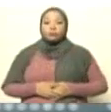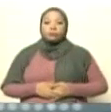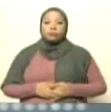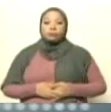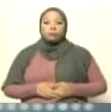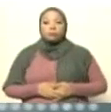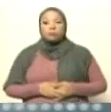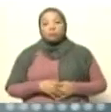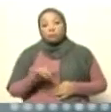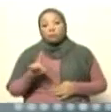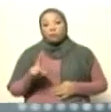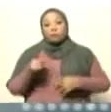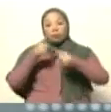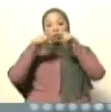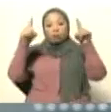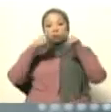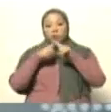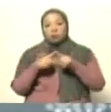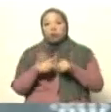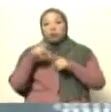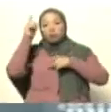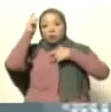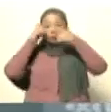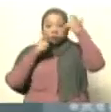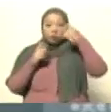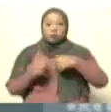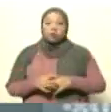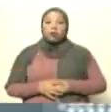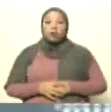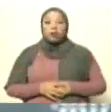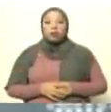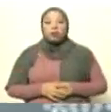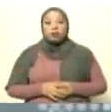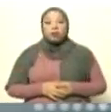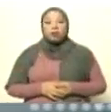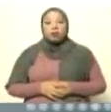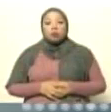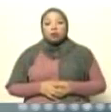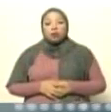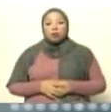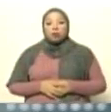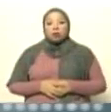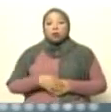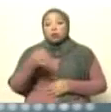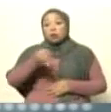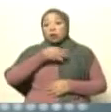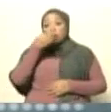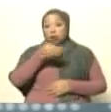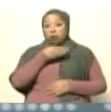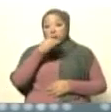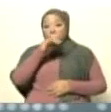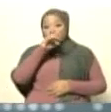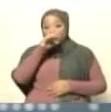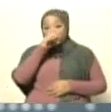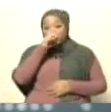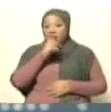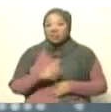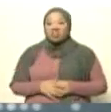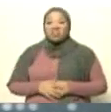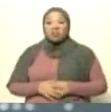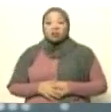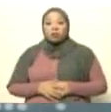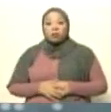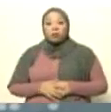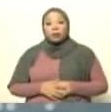a la cual él estaba transmitiendo. El comandante Chávez habla, creo que dice 3:30 de la tarde, y dice la hora a la